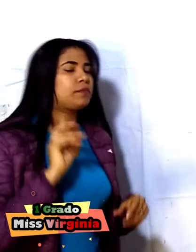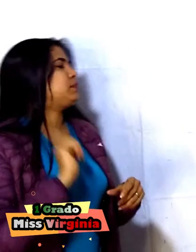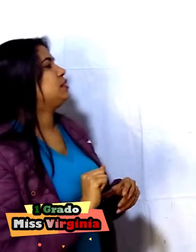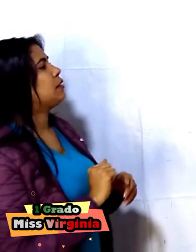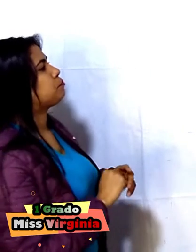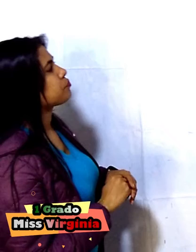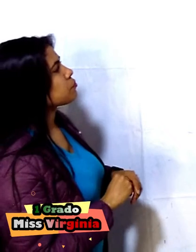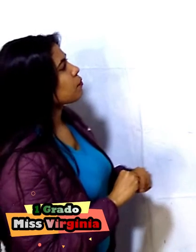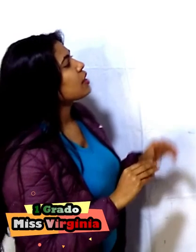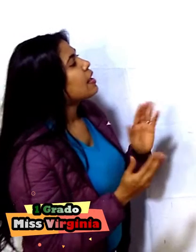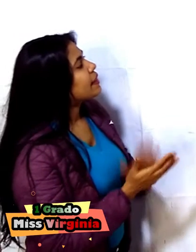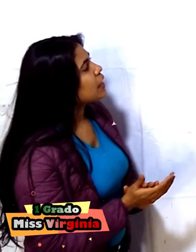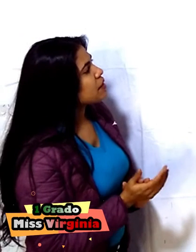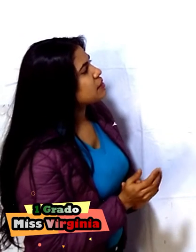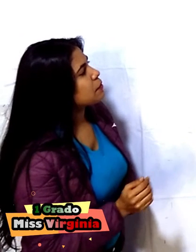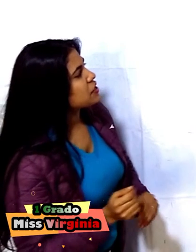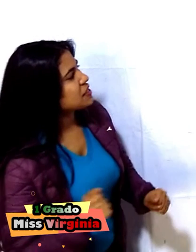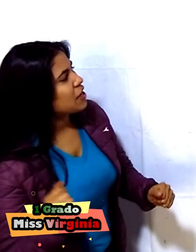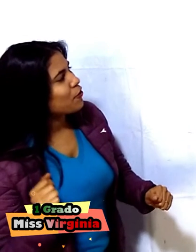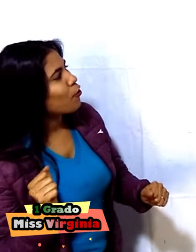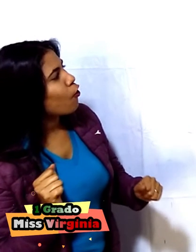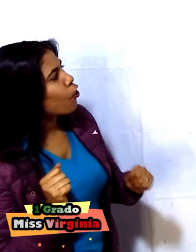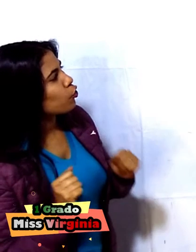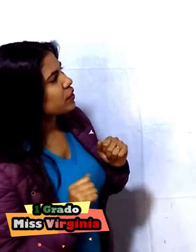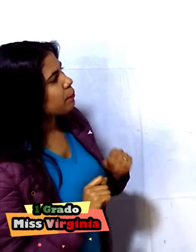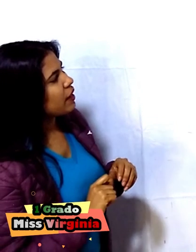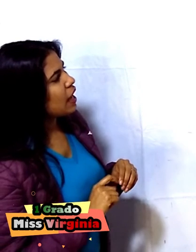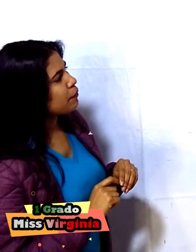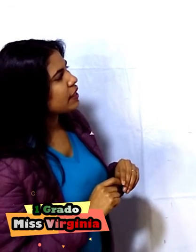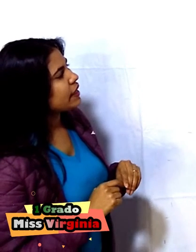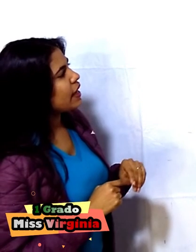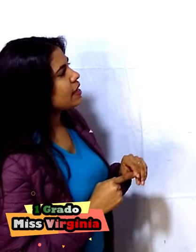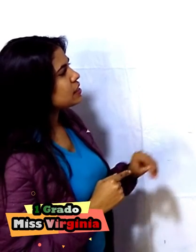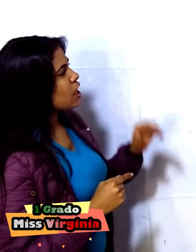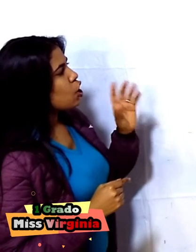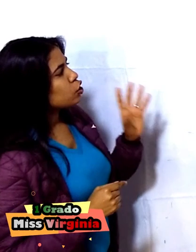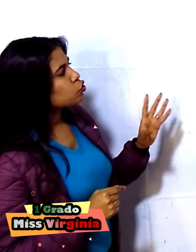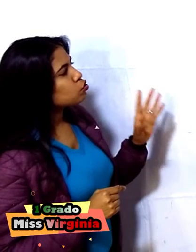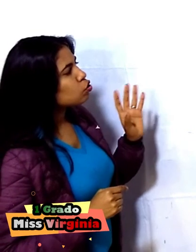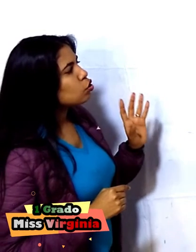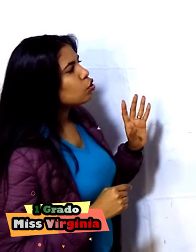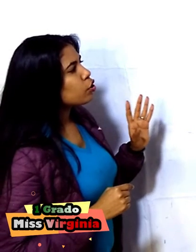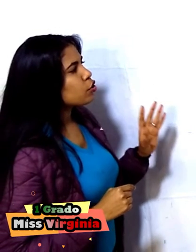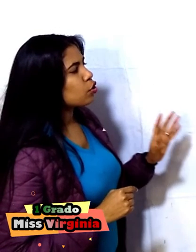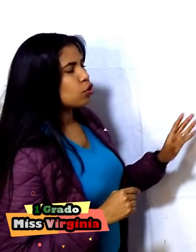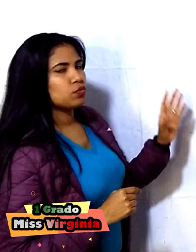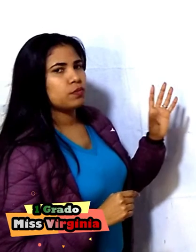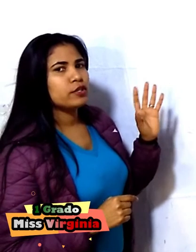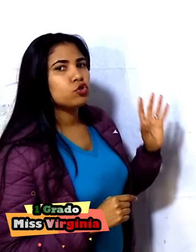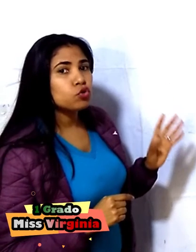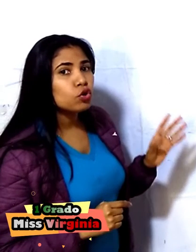minúscula, ¿ya? También, mis amores, tengo otra palabra que es